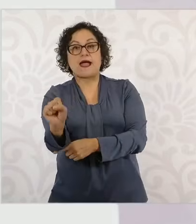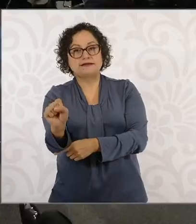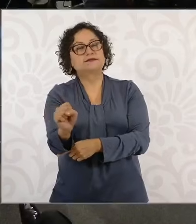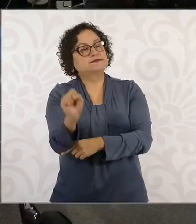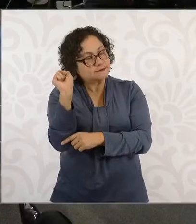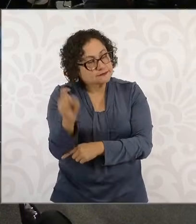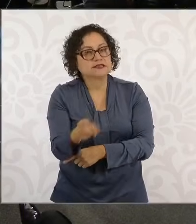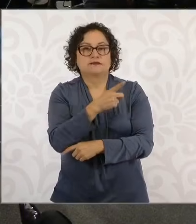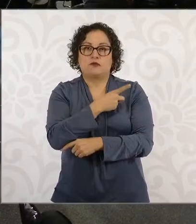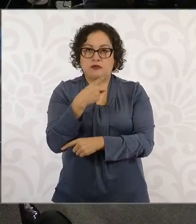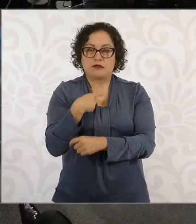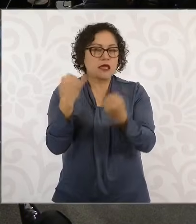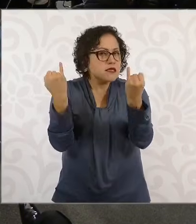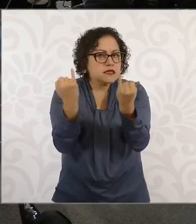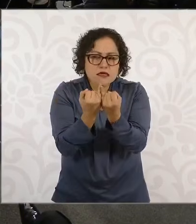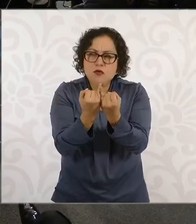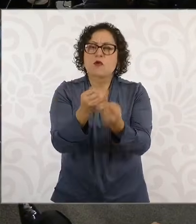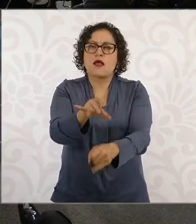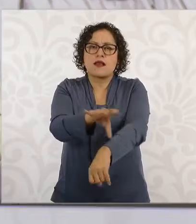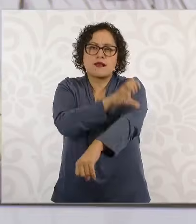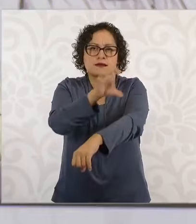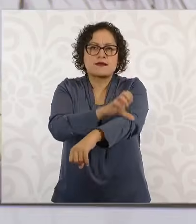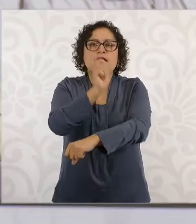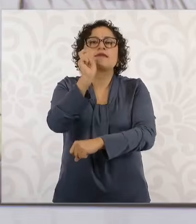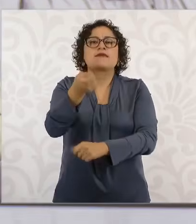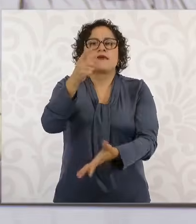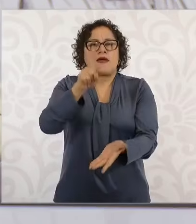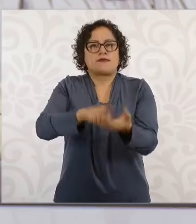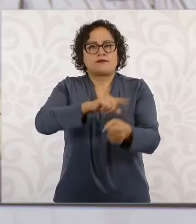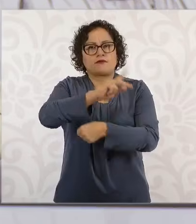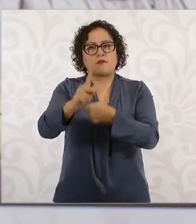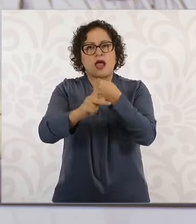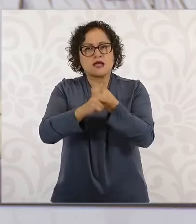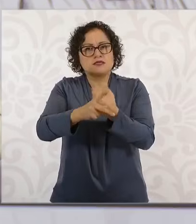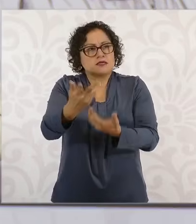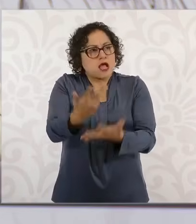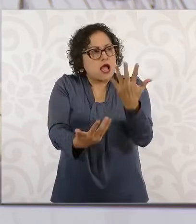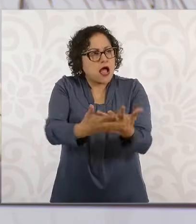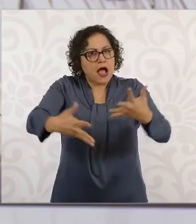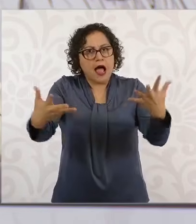de energía que nos permiten que se produzca aquí lo que se consume aquí,